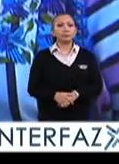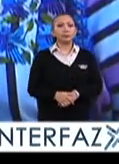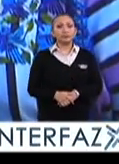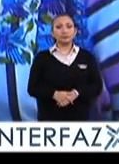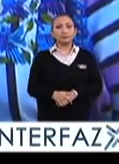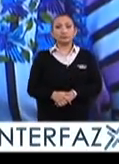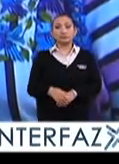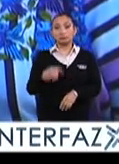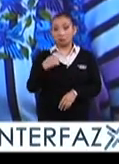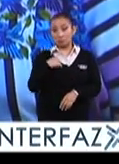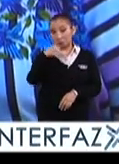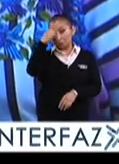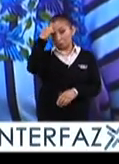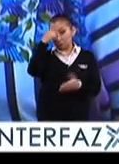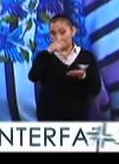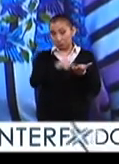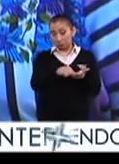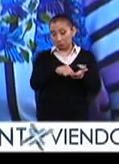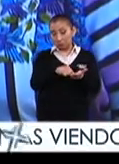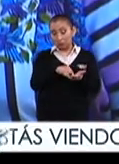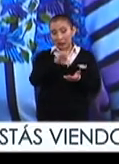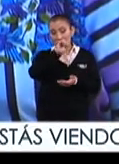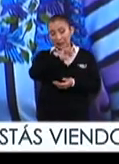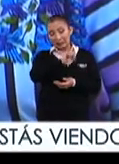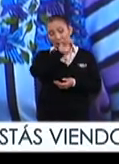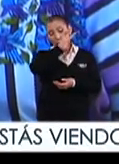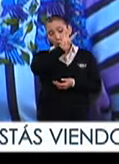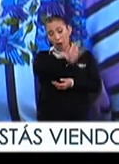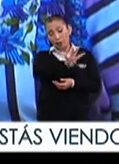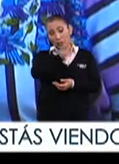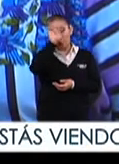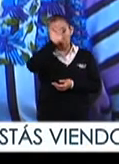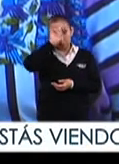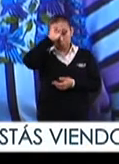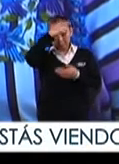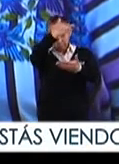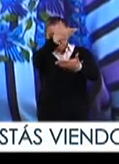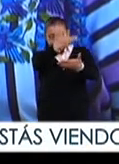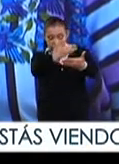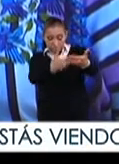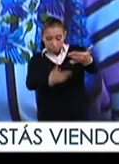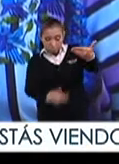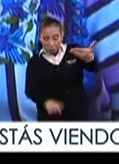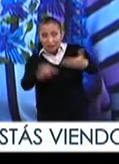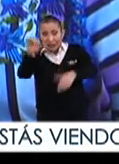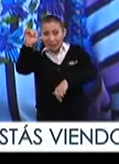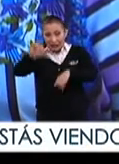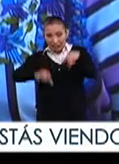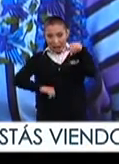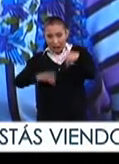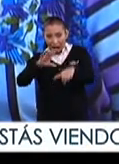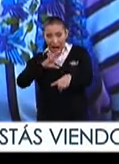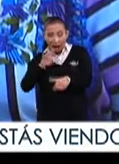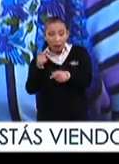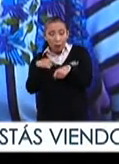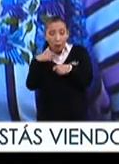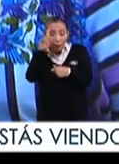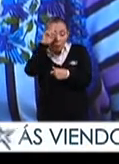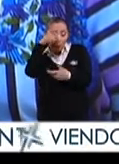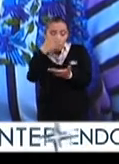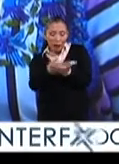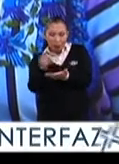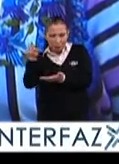Yo creo que cada una de las 64 recomendaciones y acciones que propone